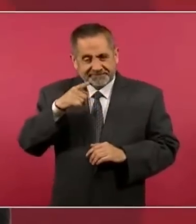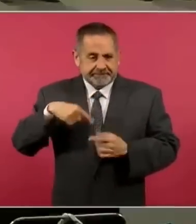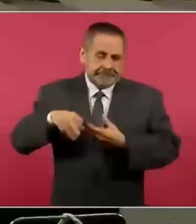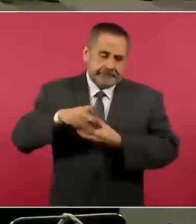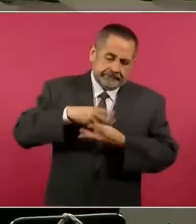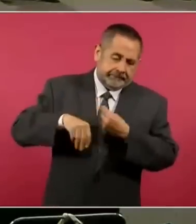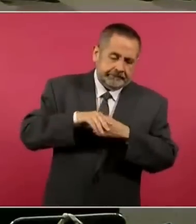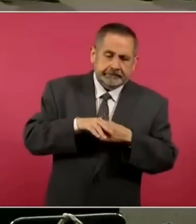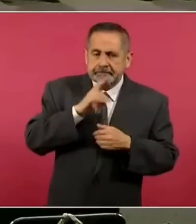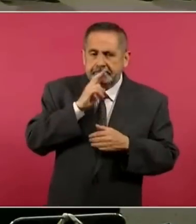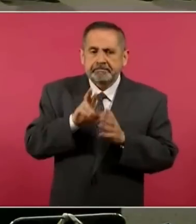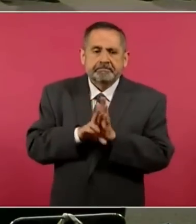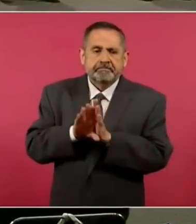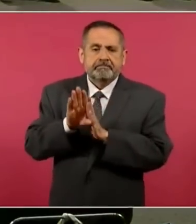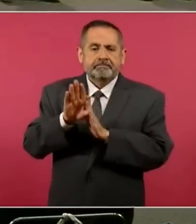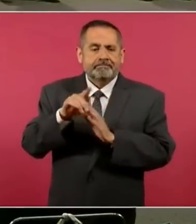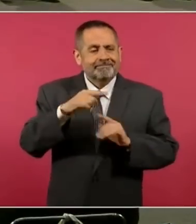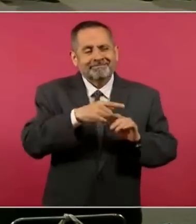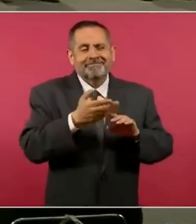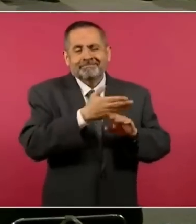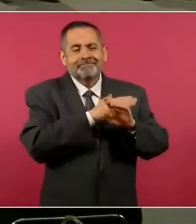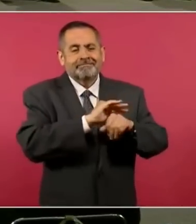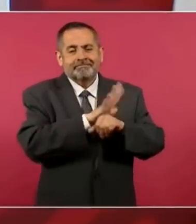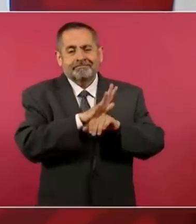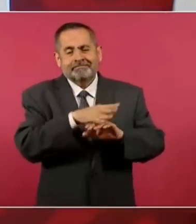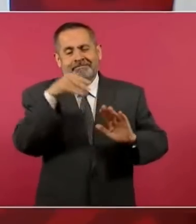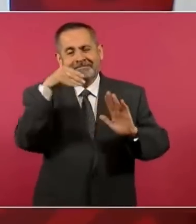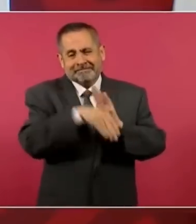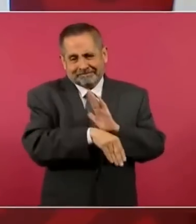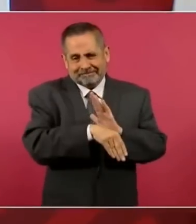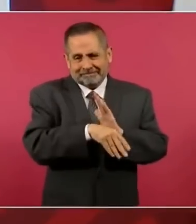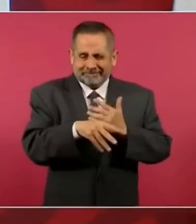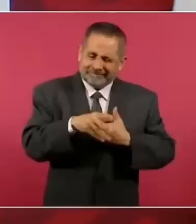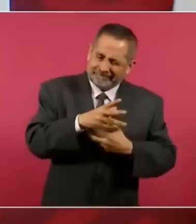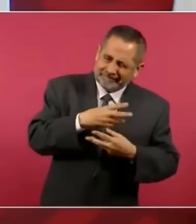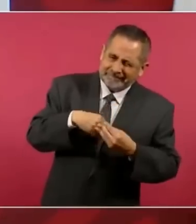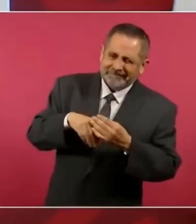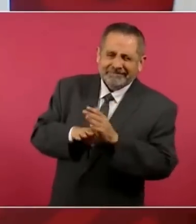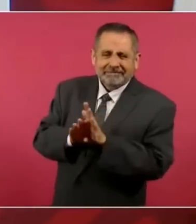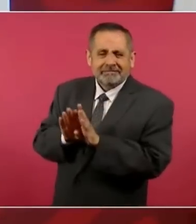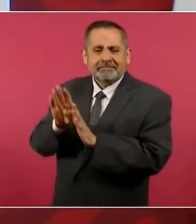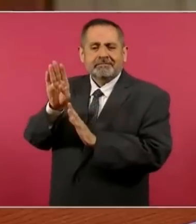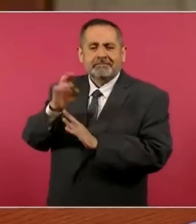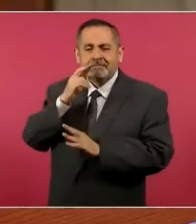recuperarnos de la caída que tuvimos con la pandemia